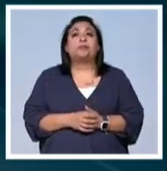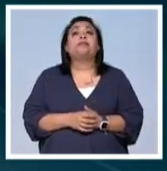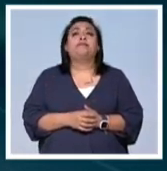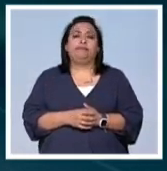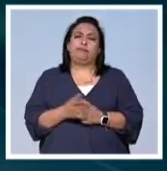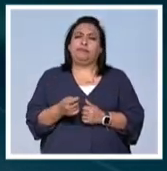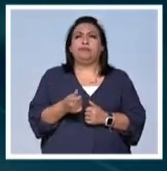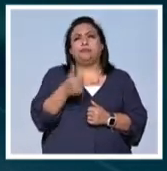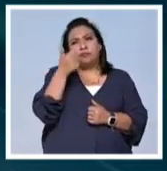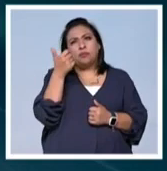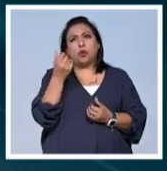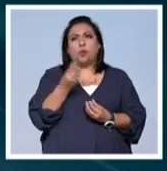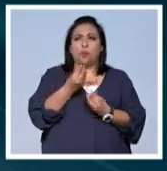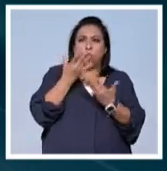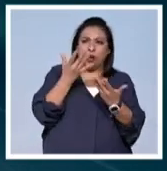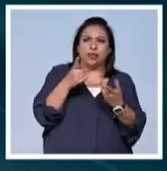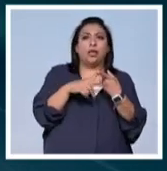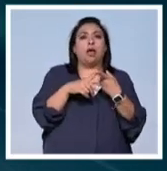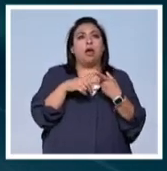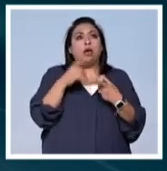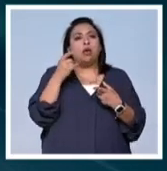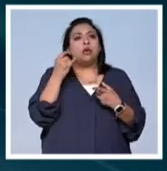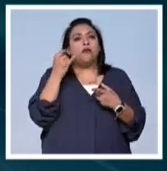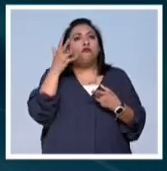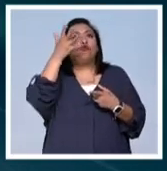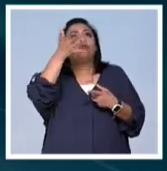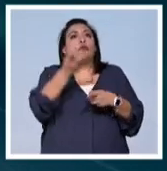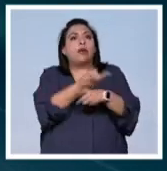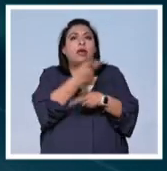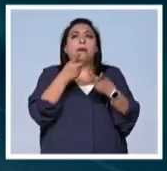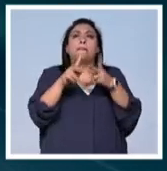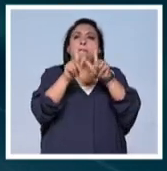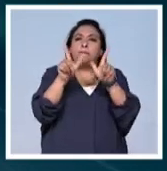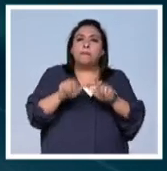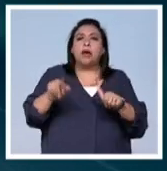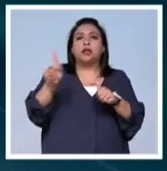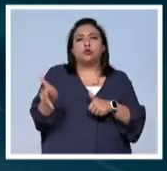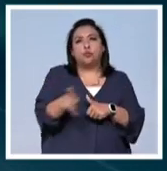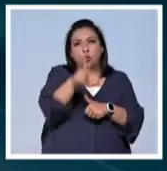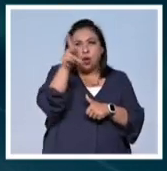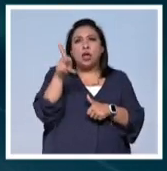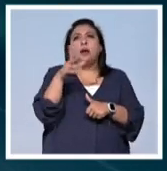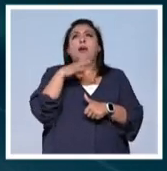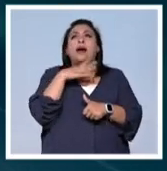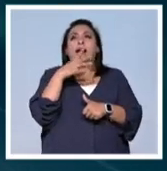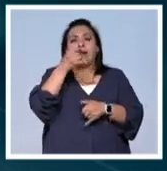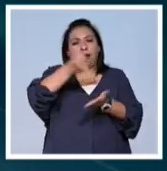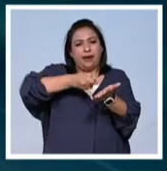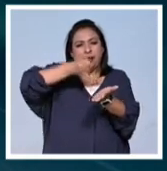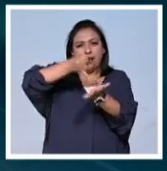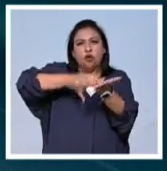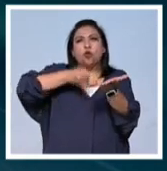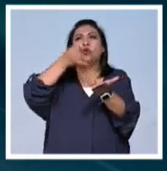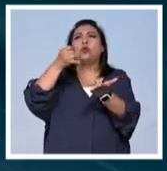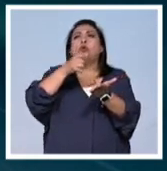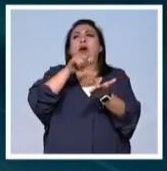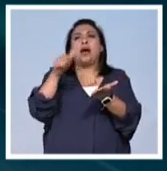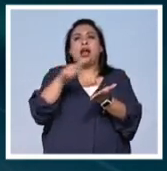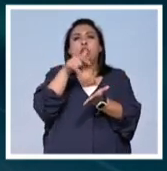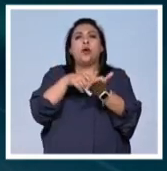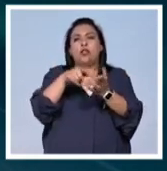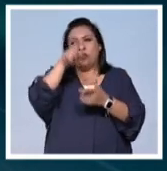en principio fue poeta profeta pacificador de los pueblos y Quien llevó la agricultura en el panteón